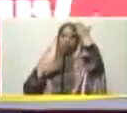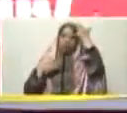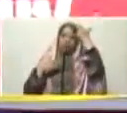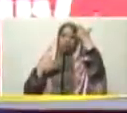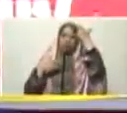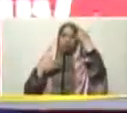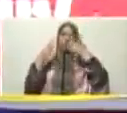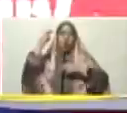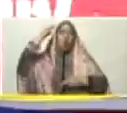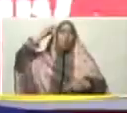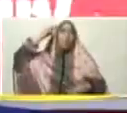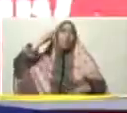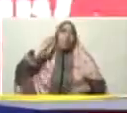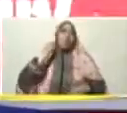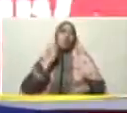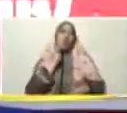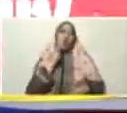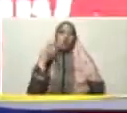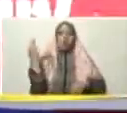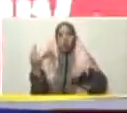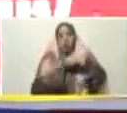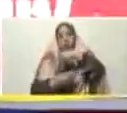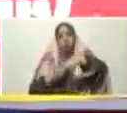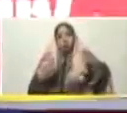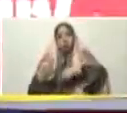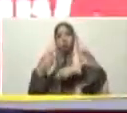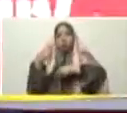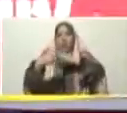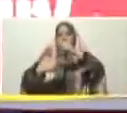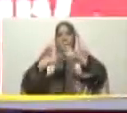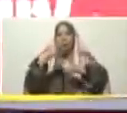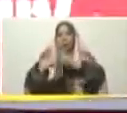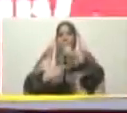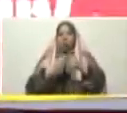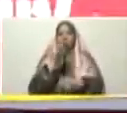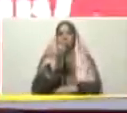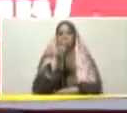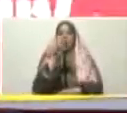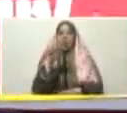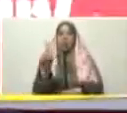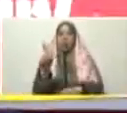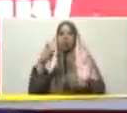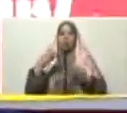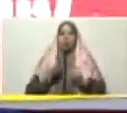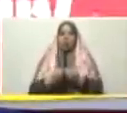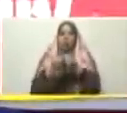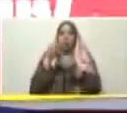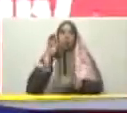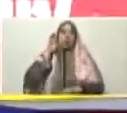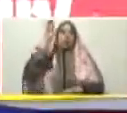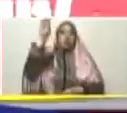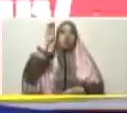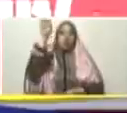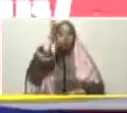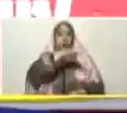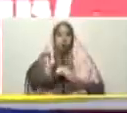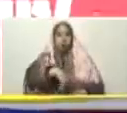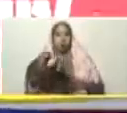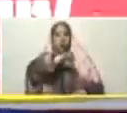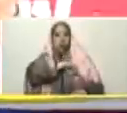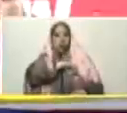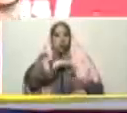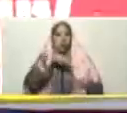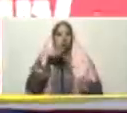bolivarianismo revolucionario del siglo 21 con rumbo socialista es el chavismo